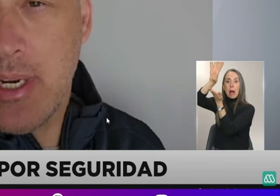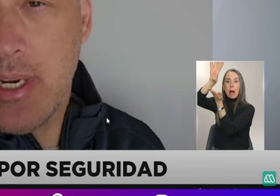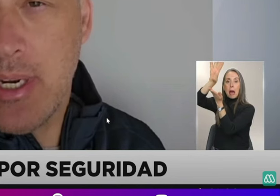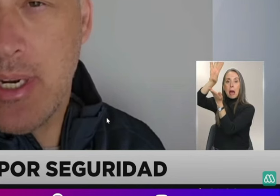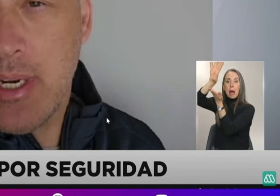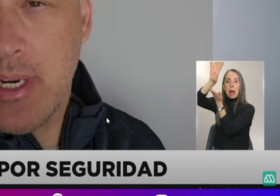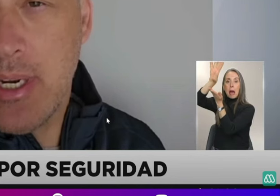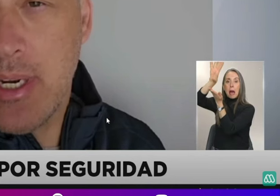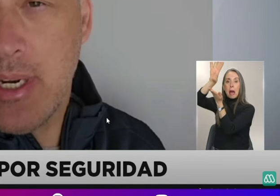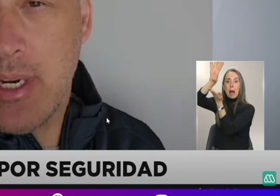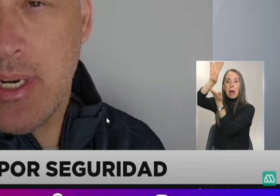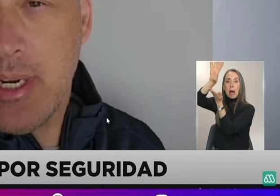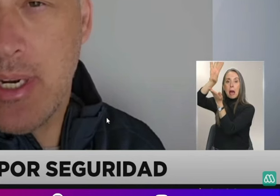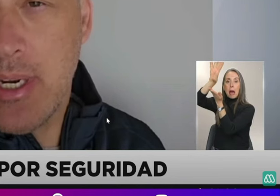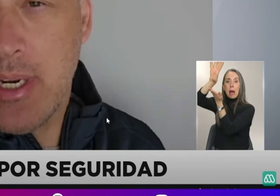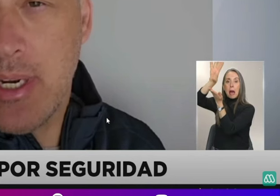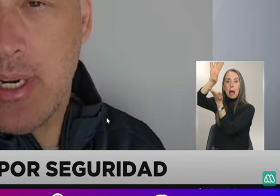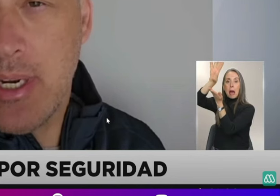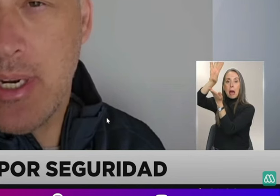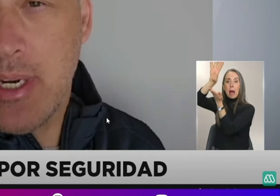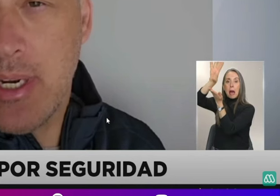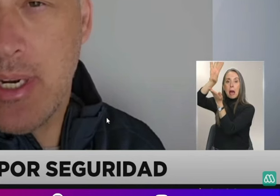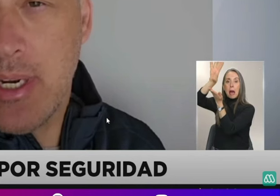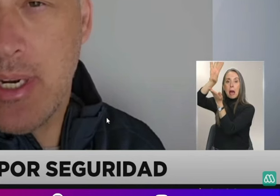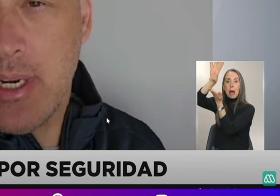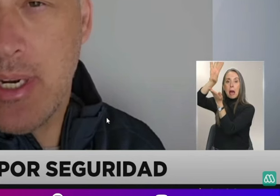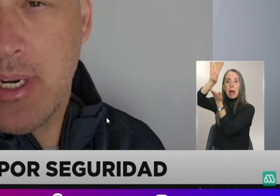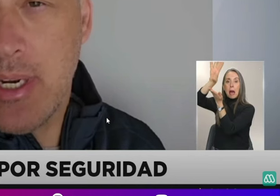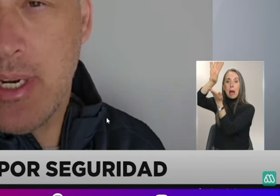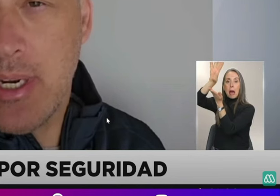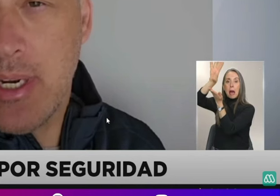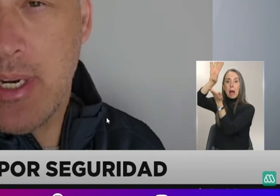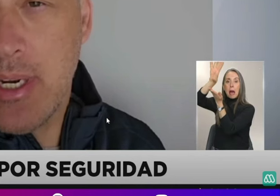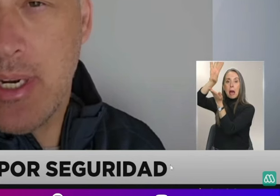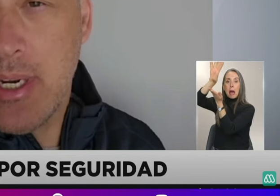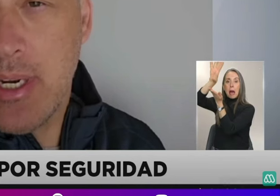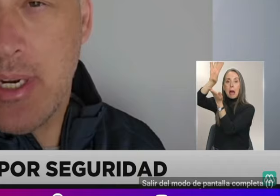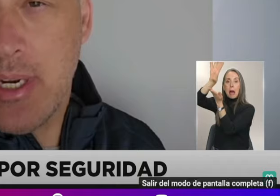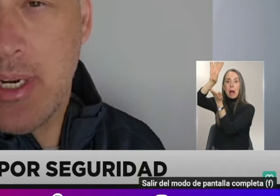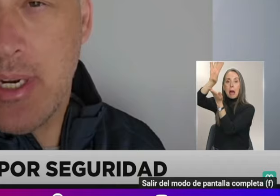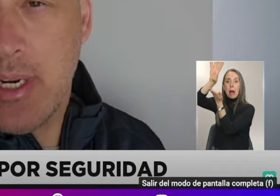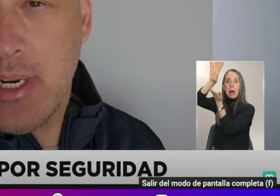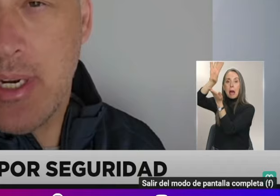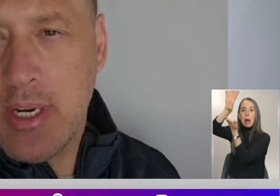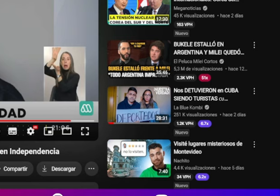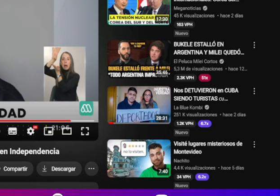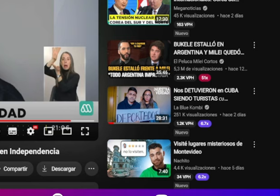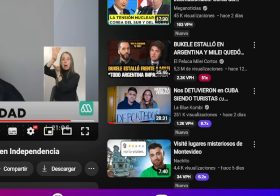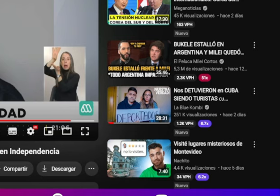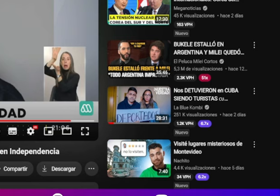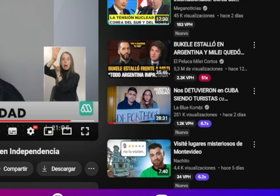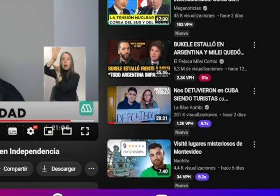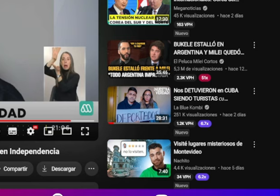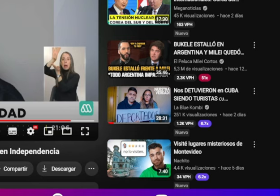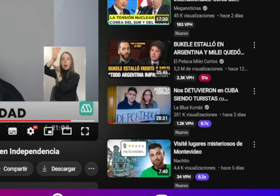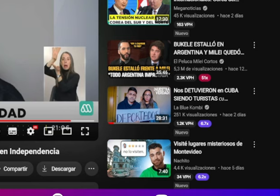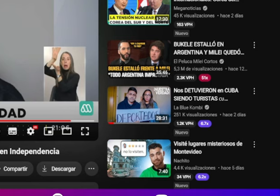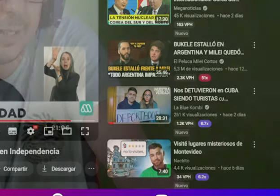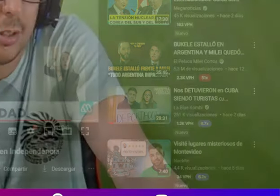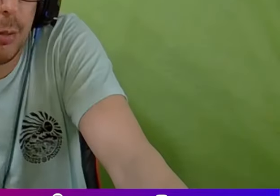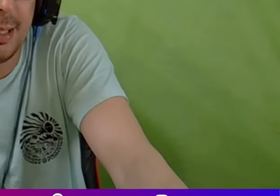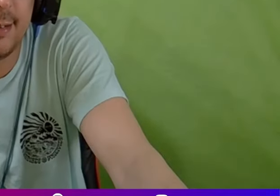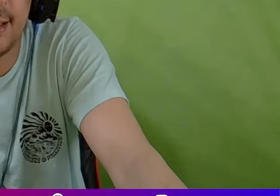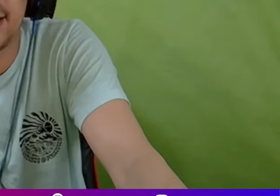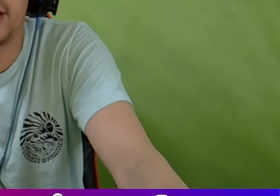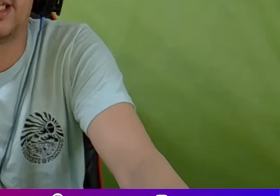gente. Pero no sé. A pesar que sí, que es complicado el tema este de Bukele, claro, porque o